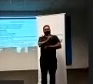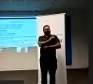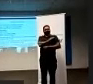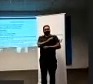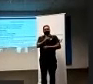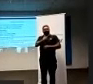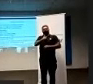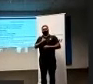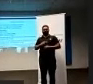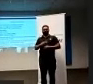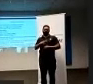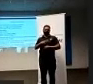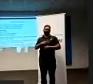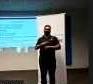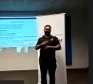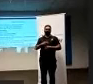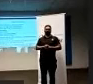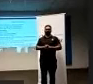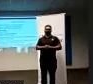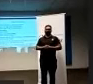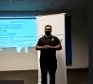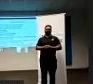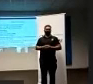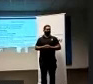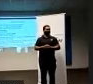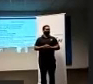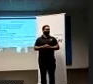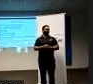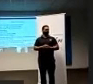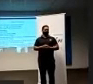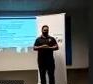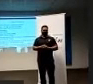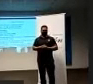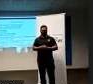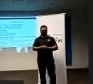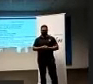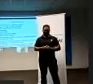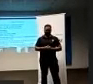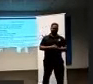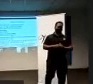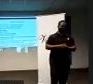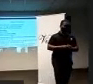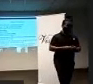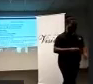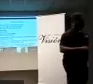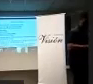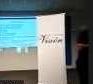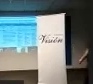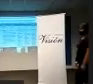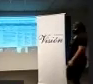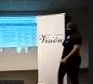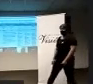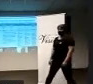a un tratamiento sintomático con antipiréticos o analgésicos para tratar estos efectos. Siguiente.